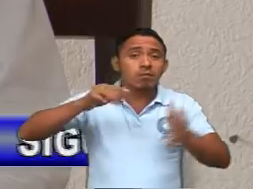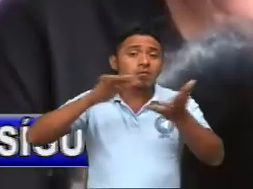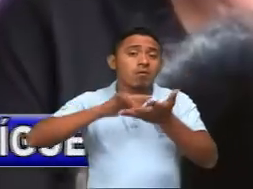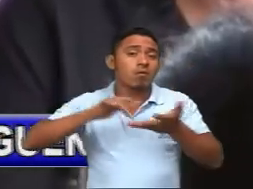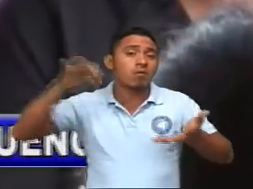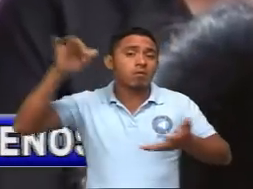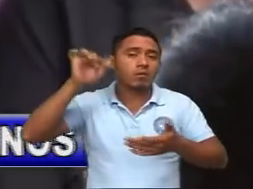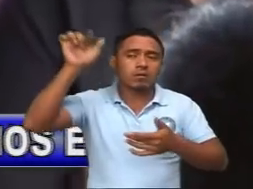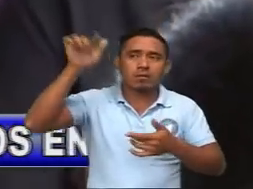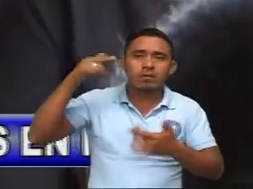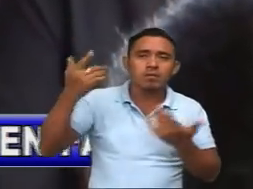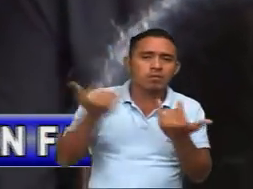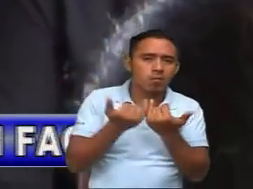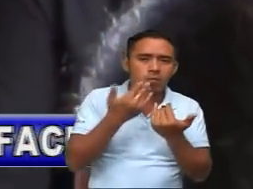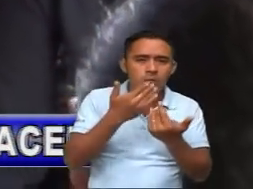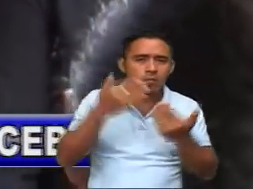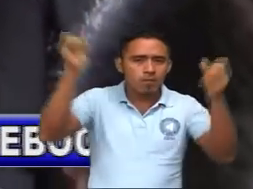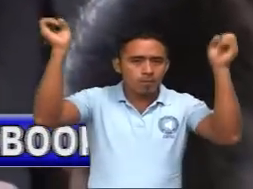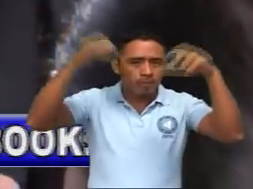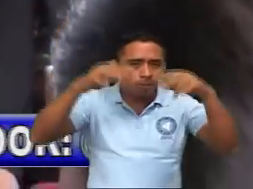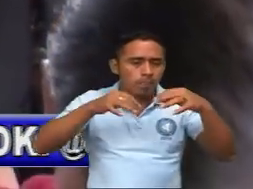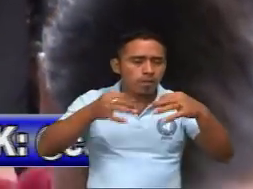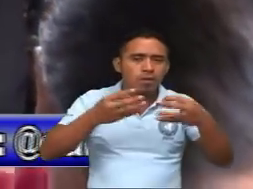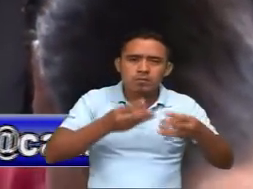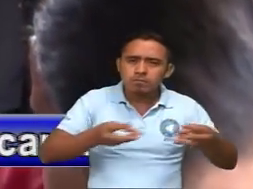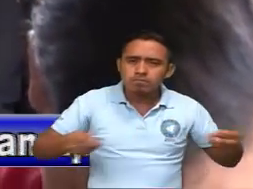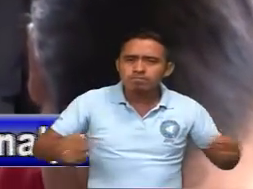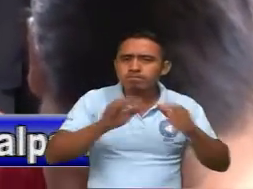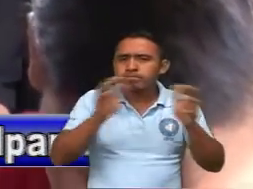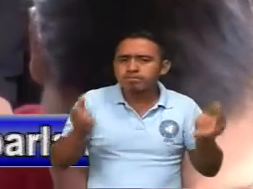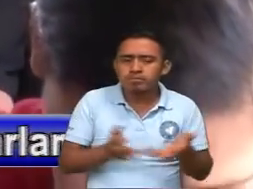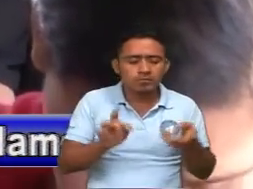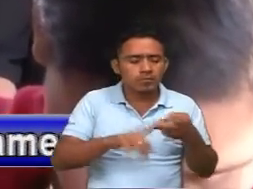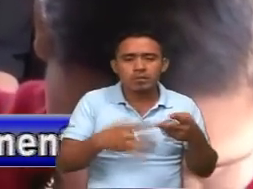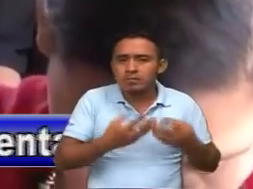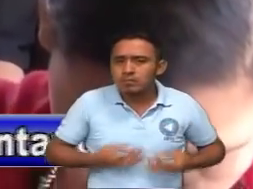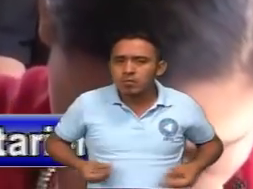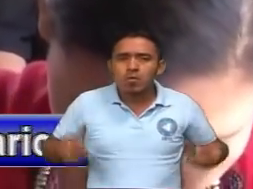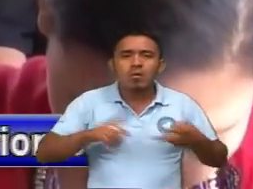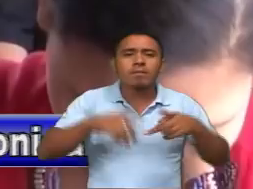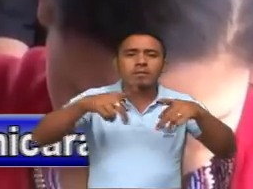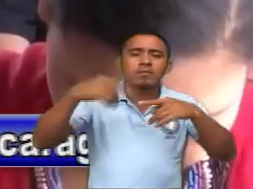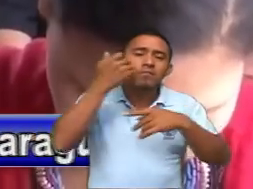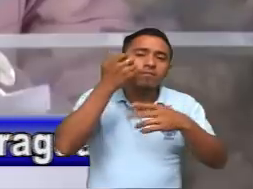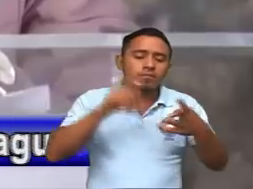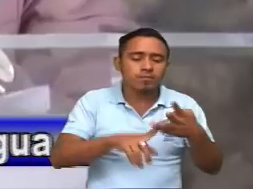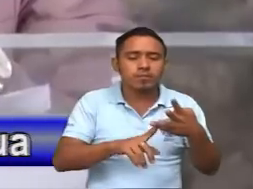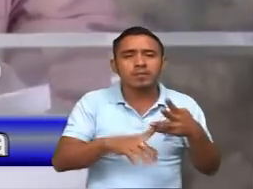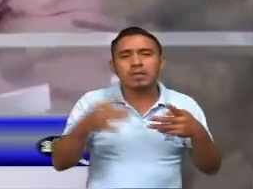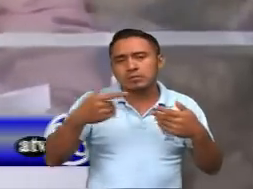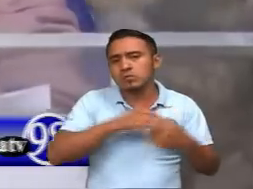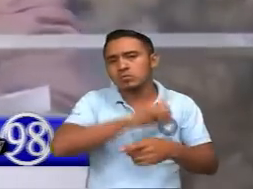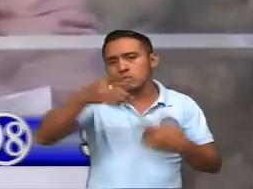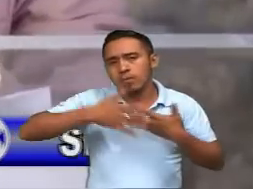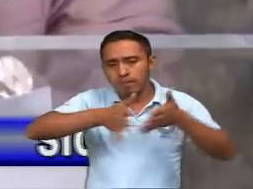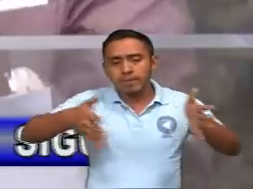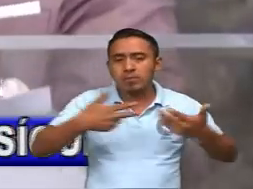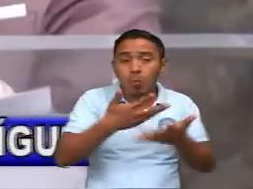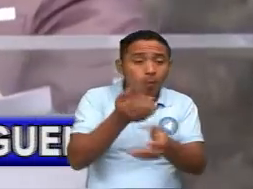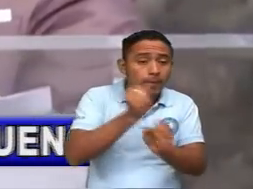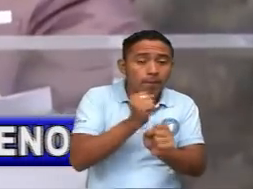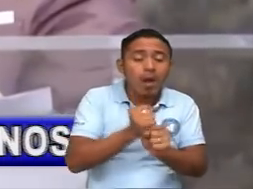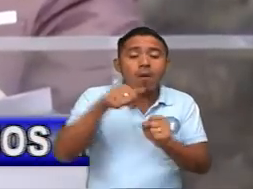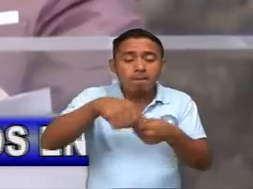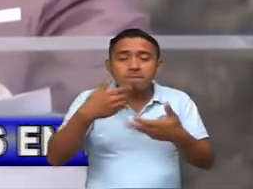pedir por un buen invierno, por sanidad para nuestra tierra, por bendición para los enfermos, que Dios abra puertas para los que no tienen trabajo y que Dios